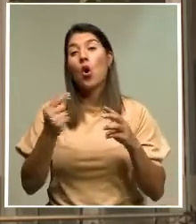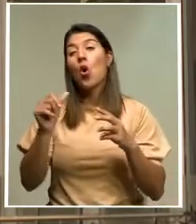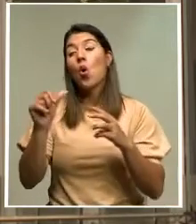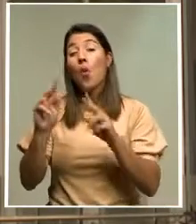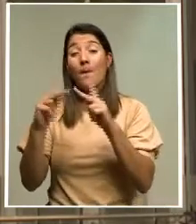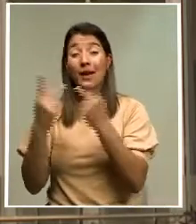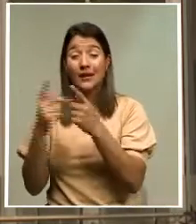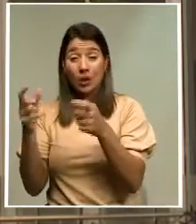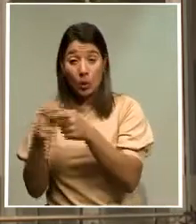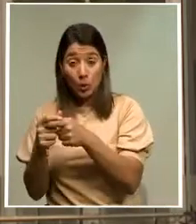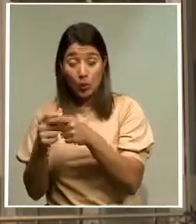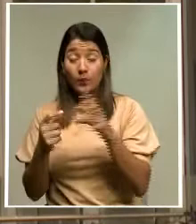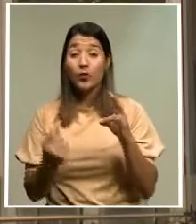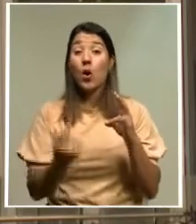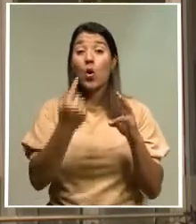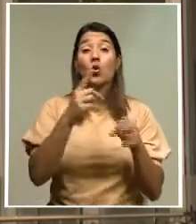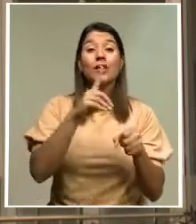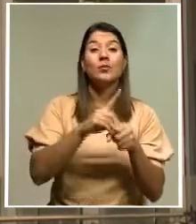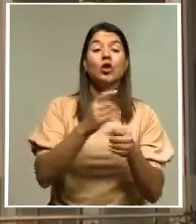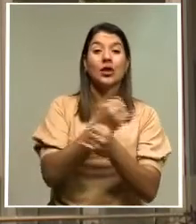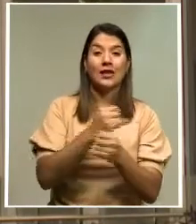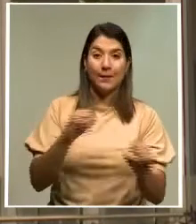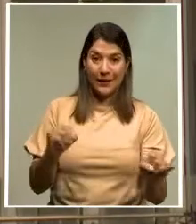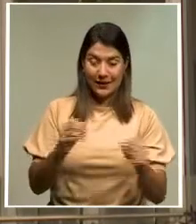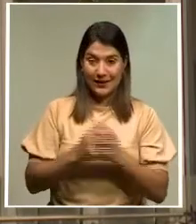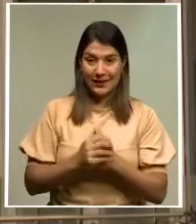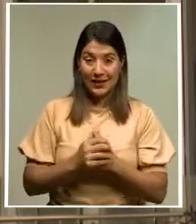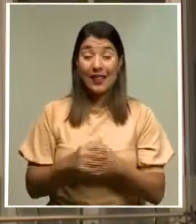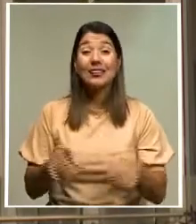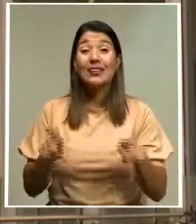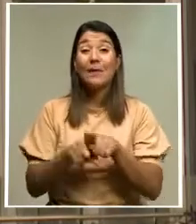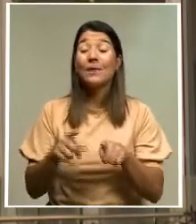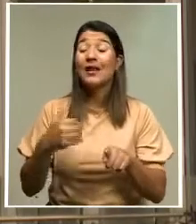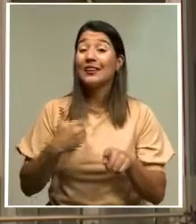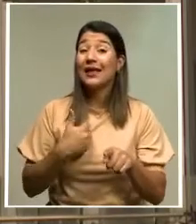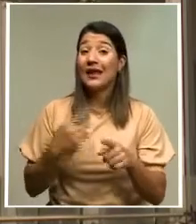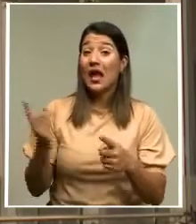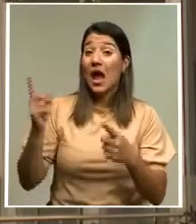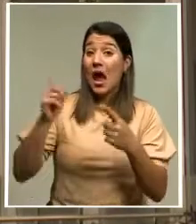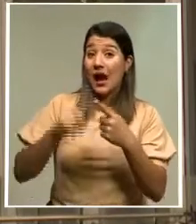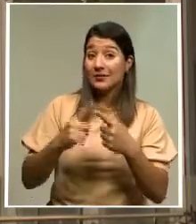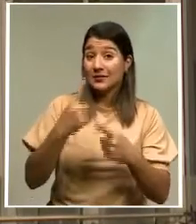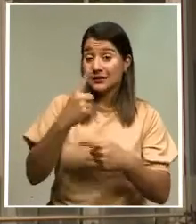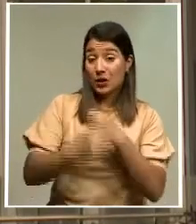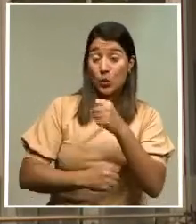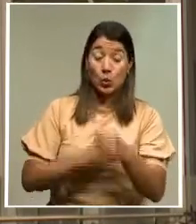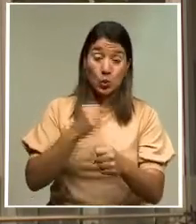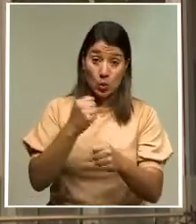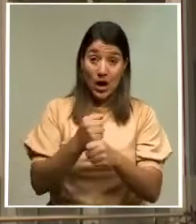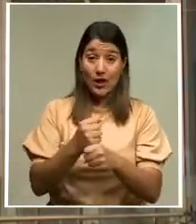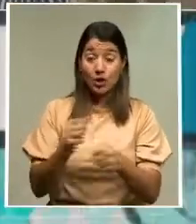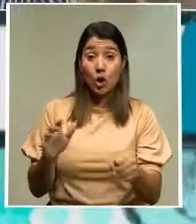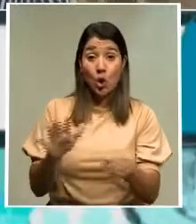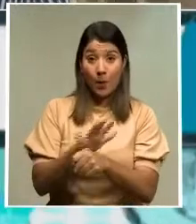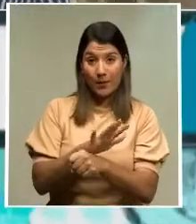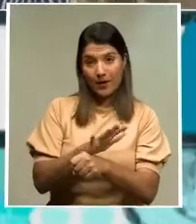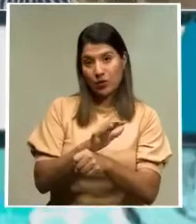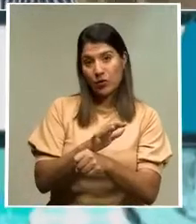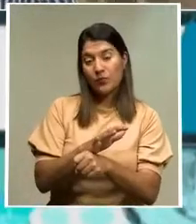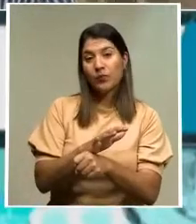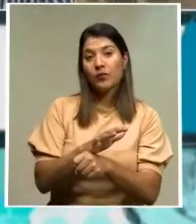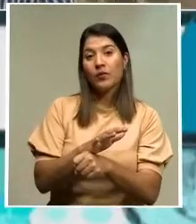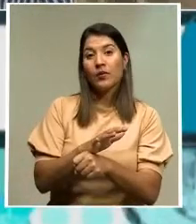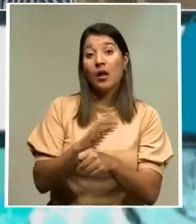minoritarias y un diputado independiente. Tienen además hasta pues un año total, el próximo mes de